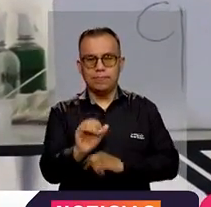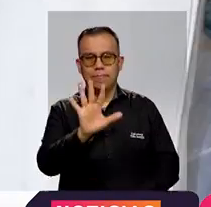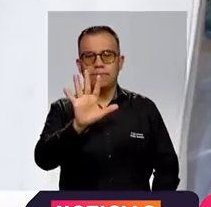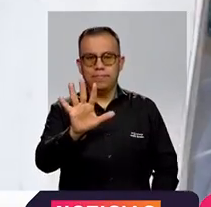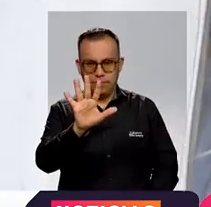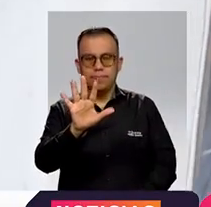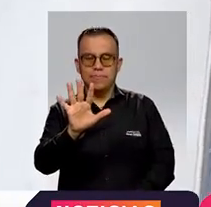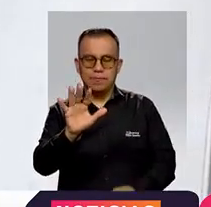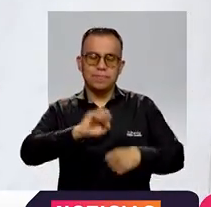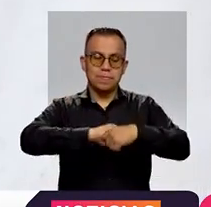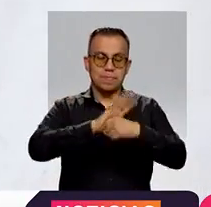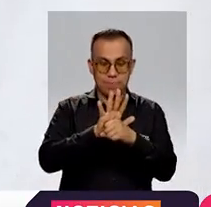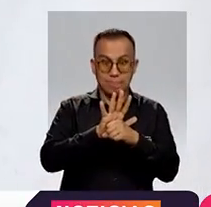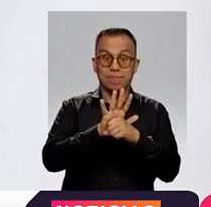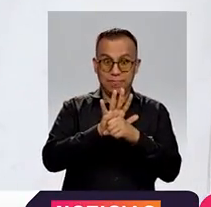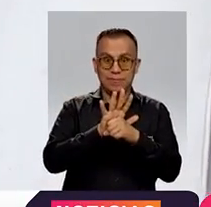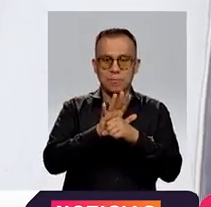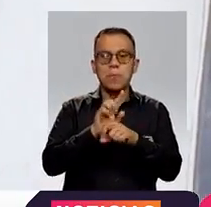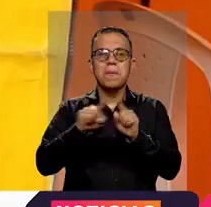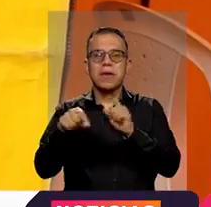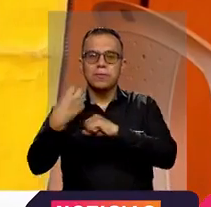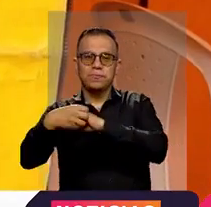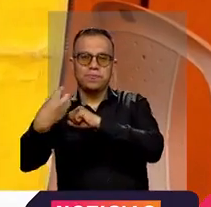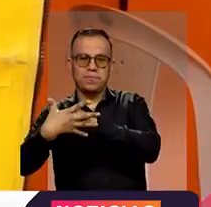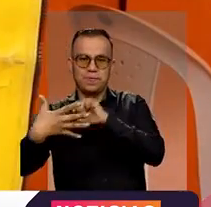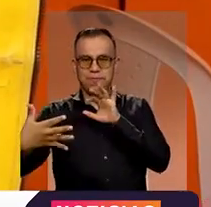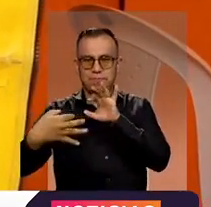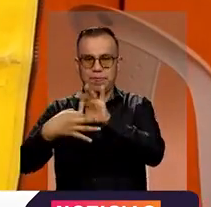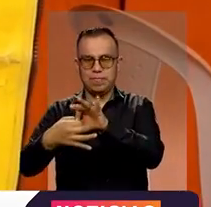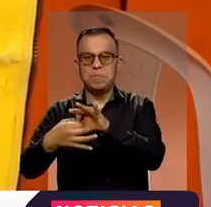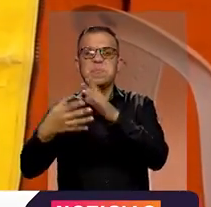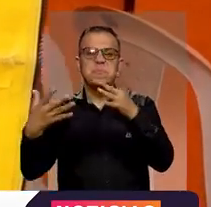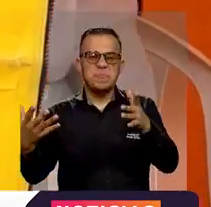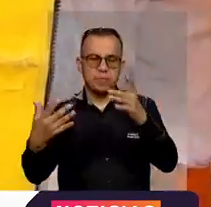casos de COVID-19 con variante Delta, de los cuales 4 corresponden a Bogotá.